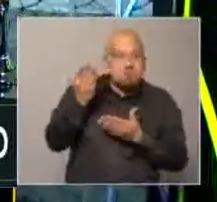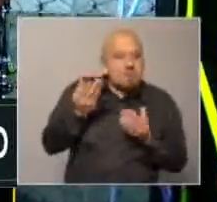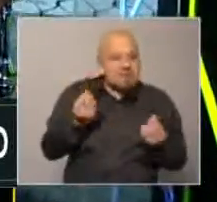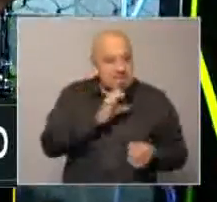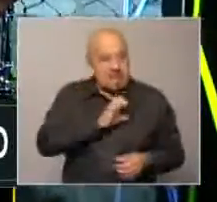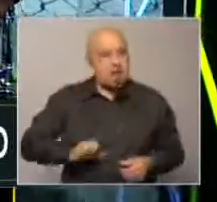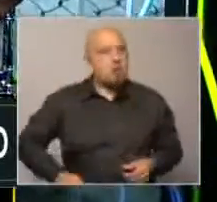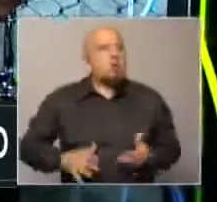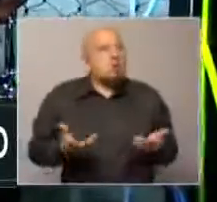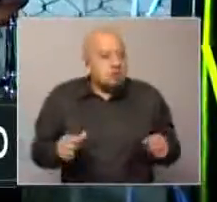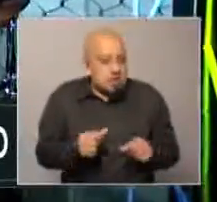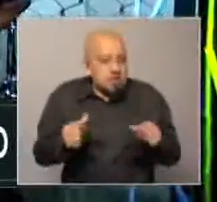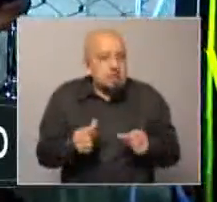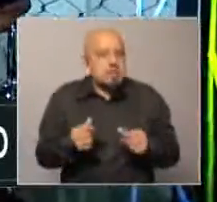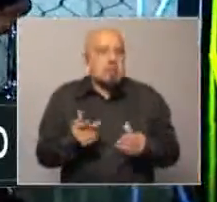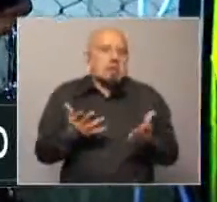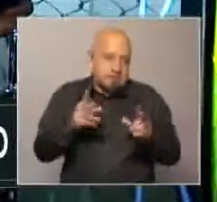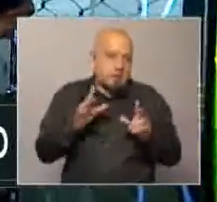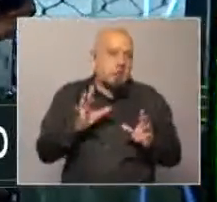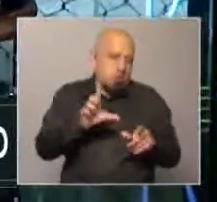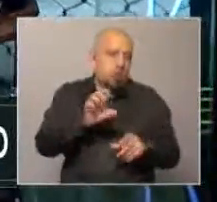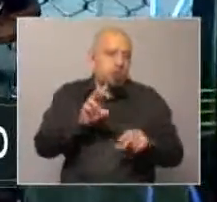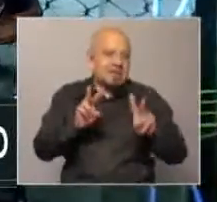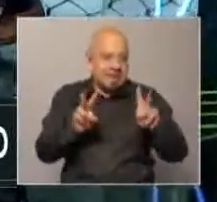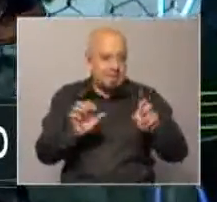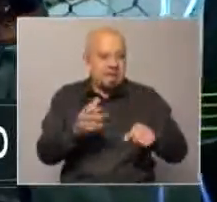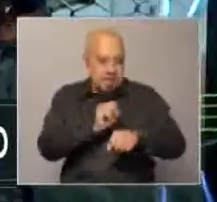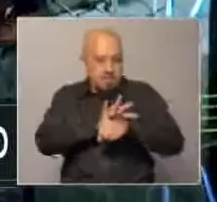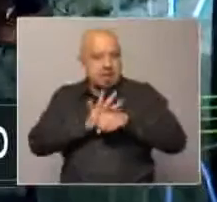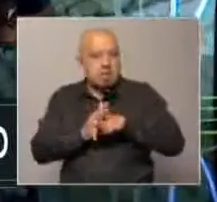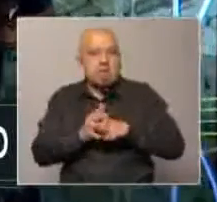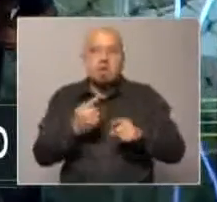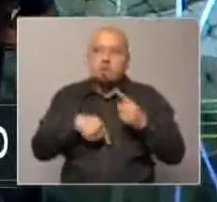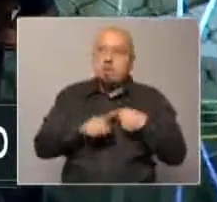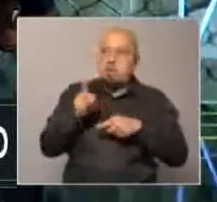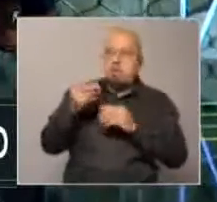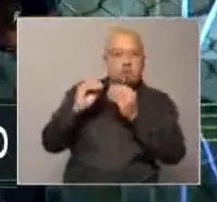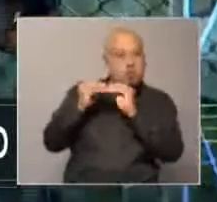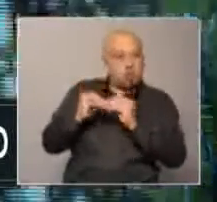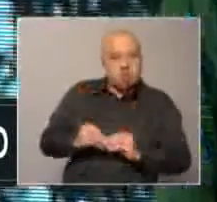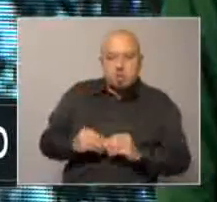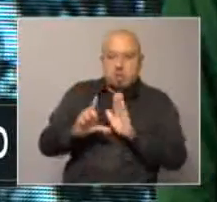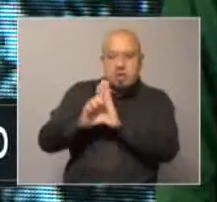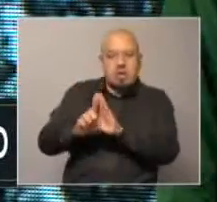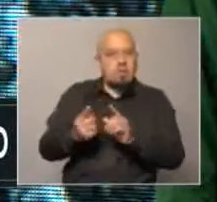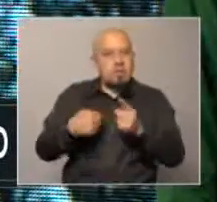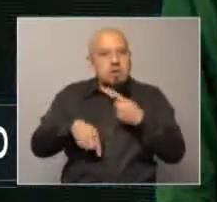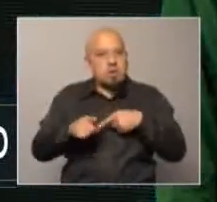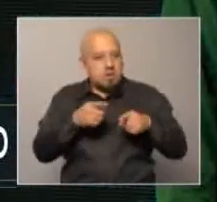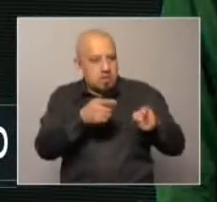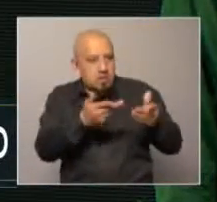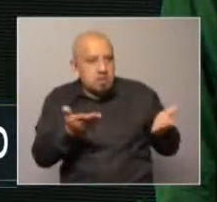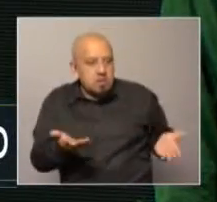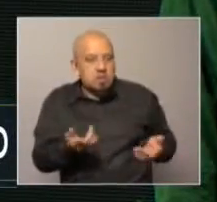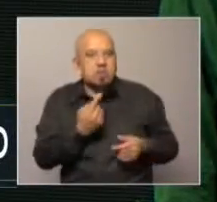también en ese congelamiento de las políticas, ¿no? Y en una discusión presupuestal que está como retrayéndose del territorio, y lo vemos